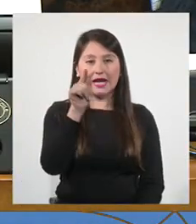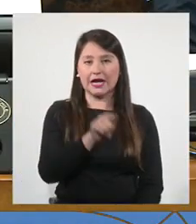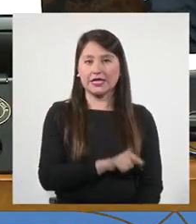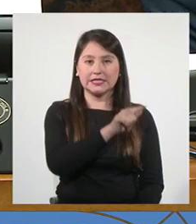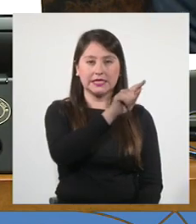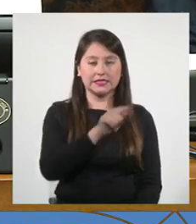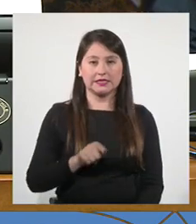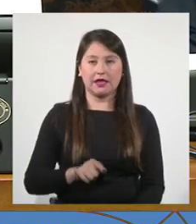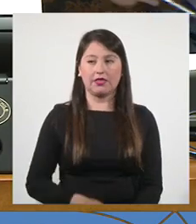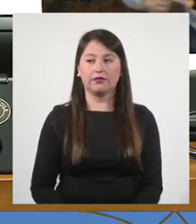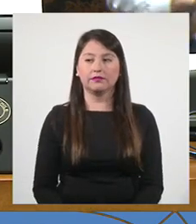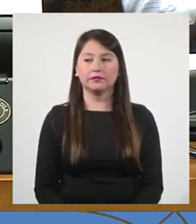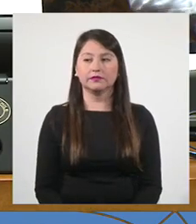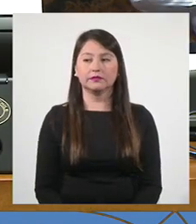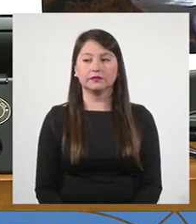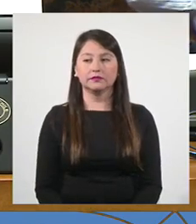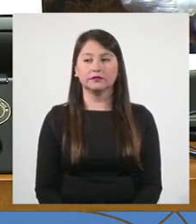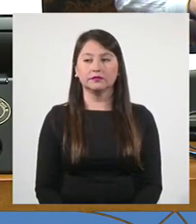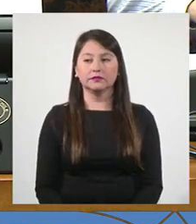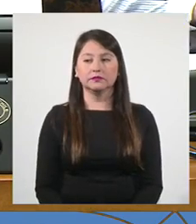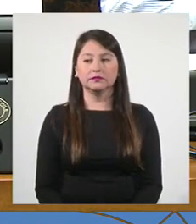¿no?